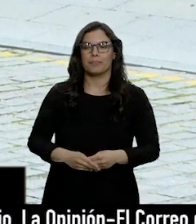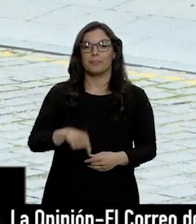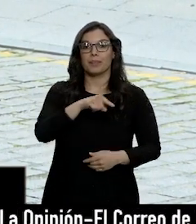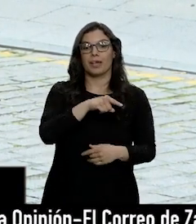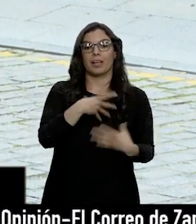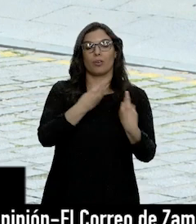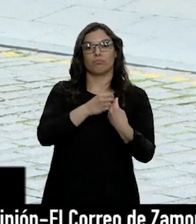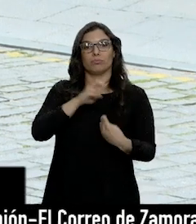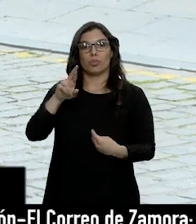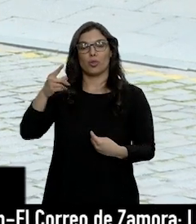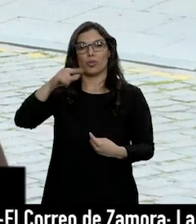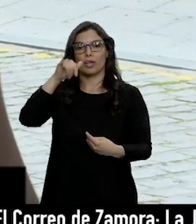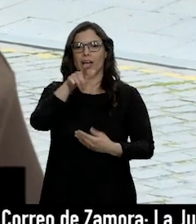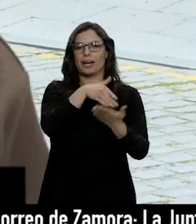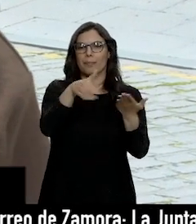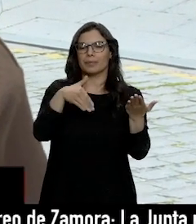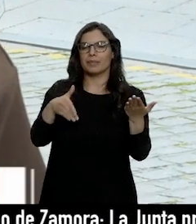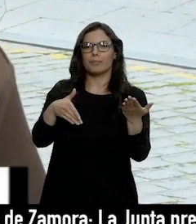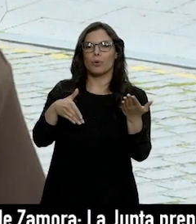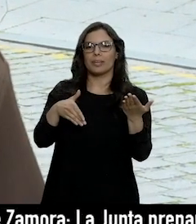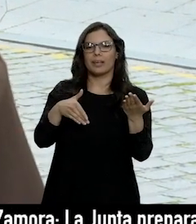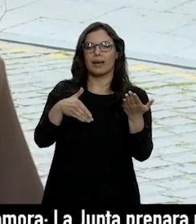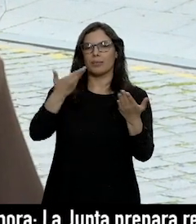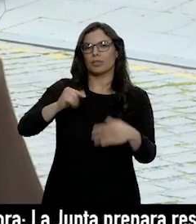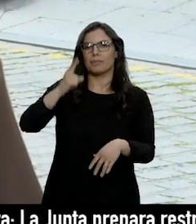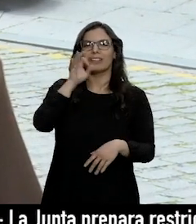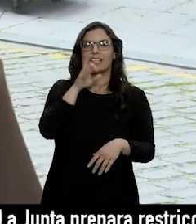más representativo quizás del siglo XX.